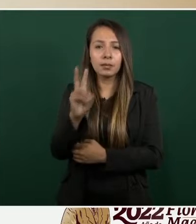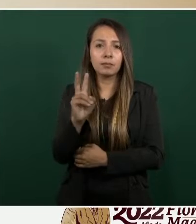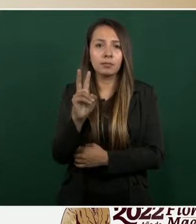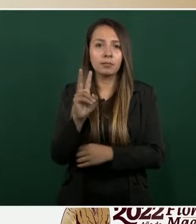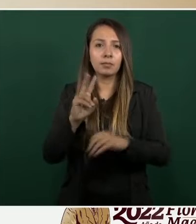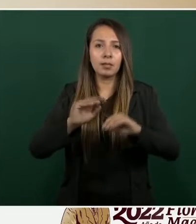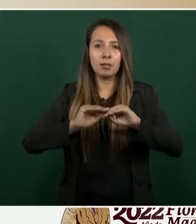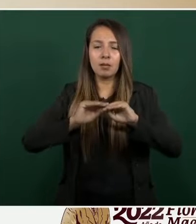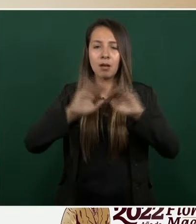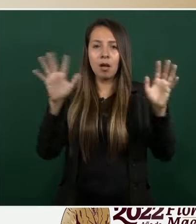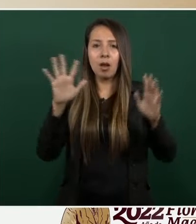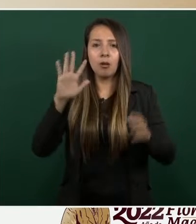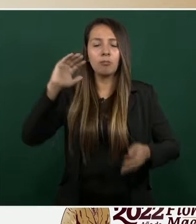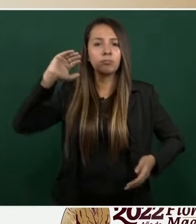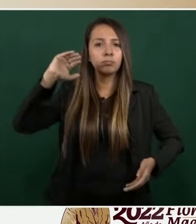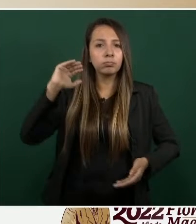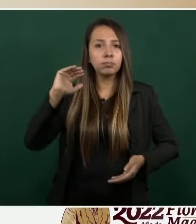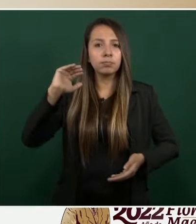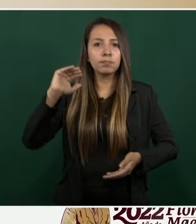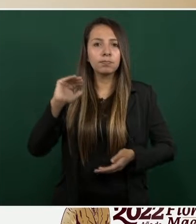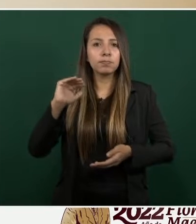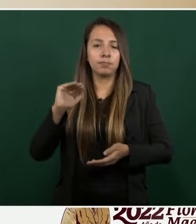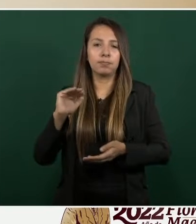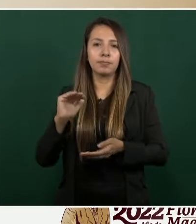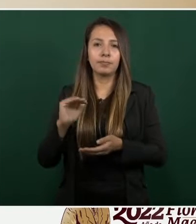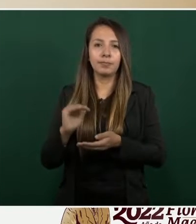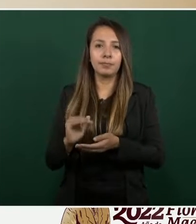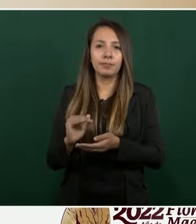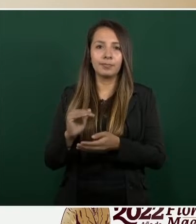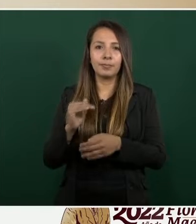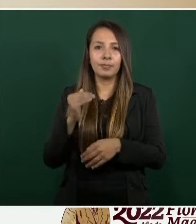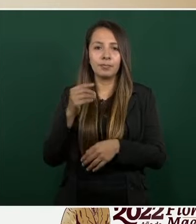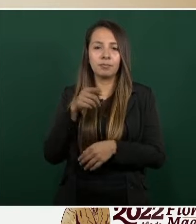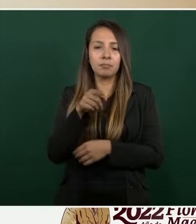ha venido a la baja este